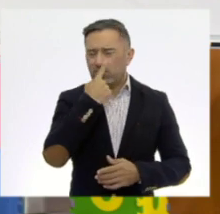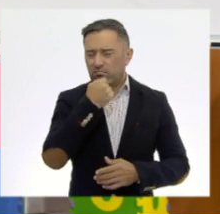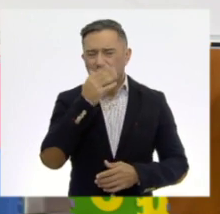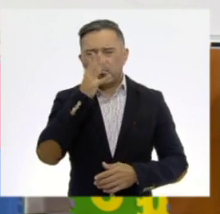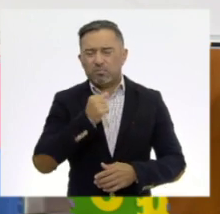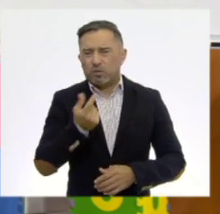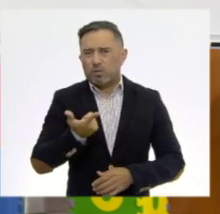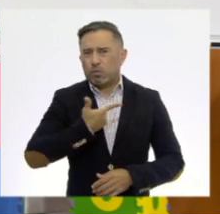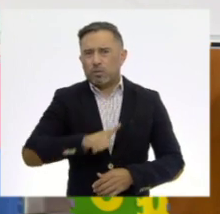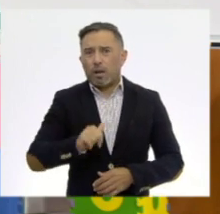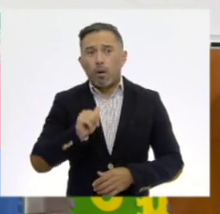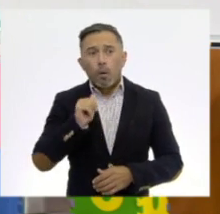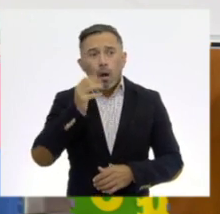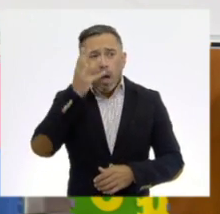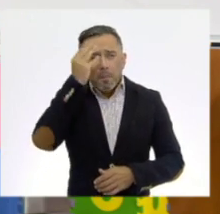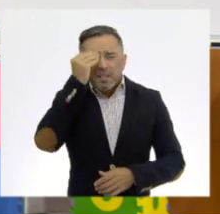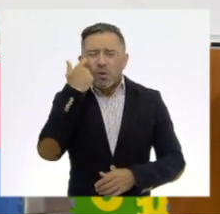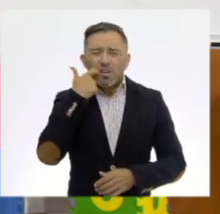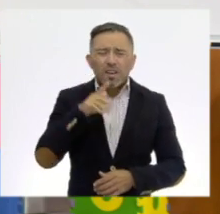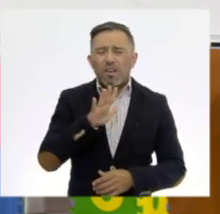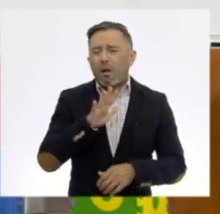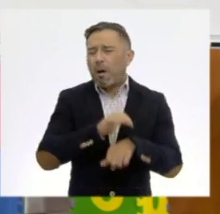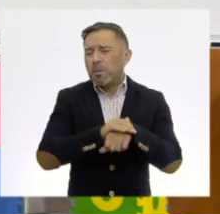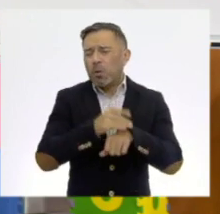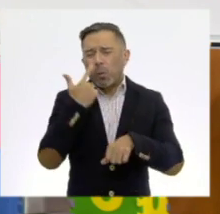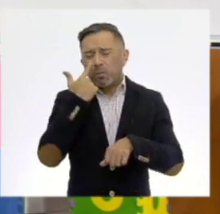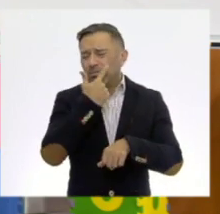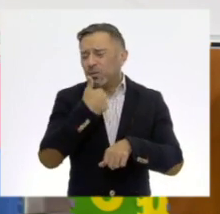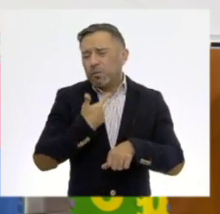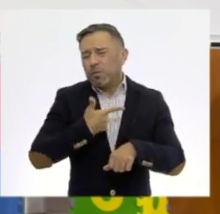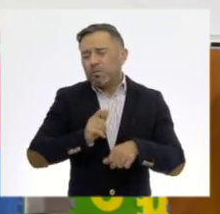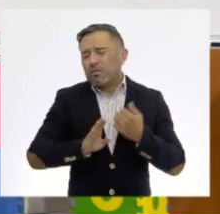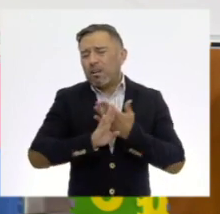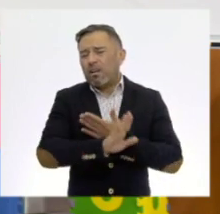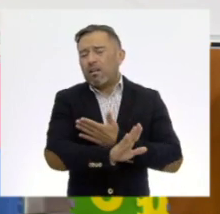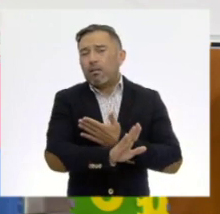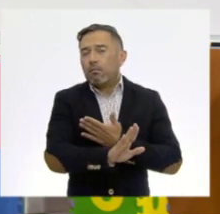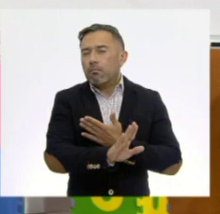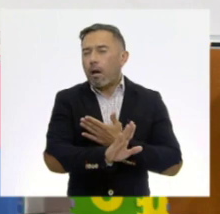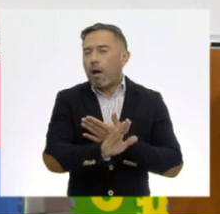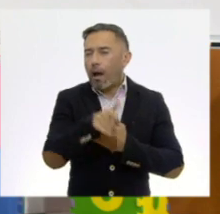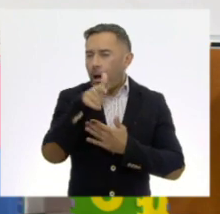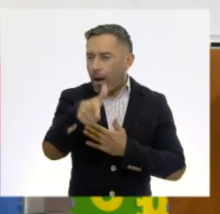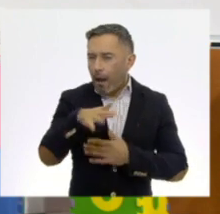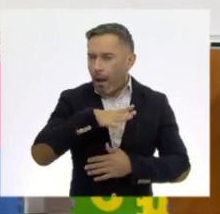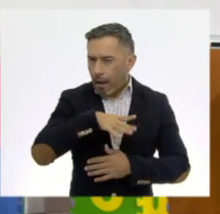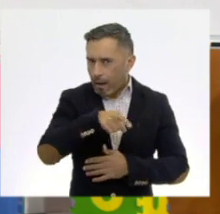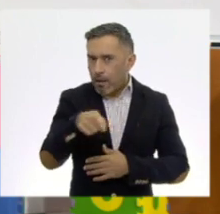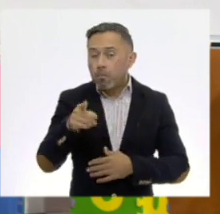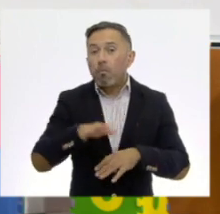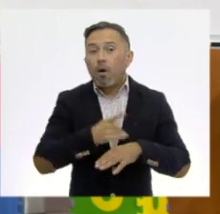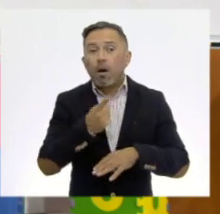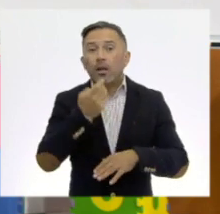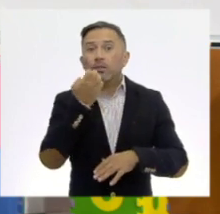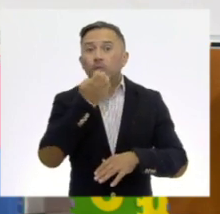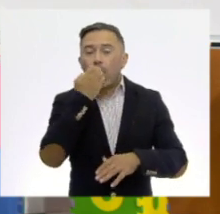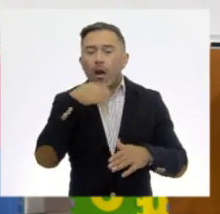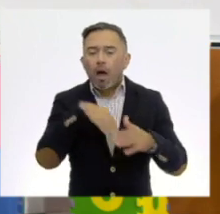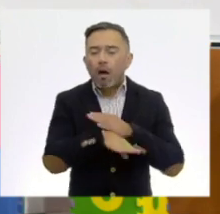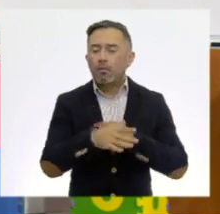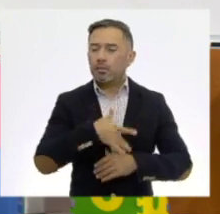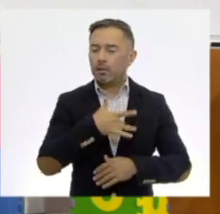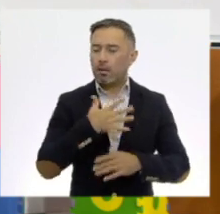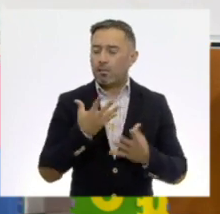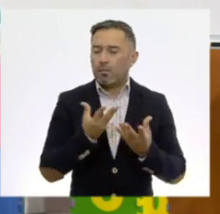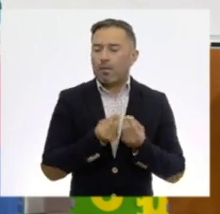amigos, sino que para ellos la escuela se ha convertido en un lugar que ya no es seguro. Y eso sucede porque cada día se enfrentan